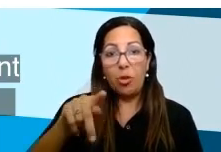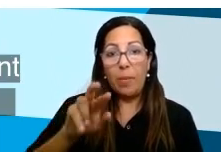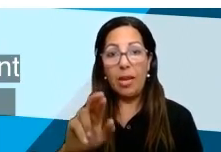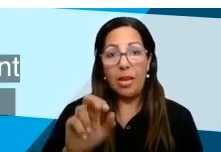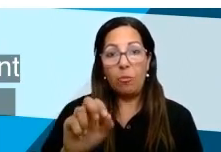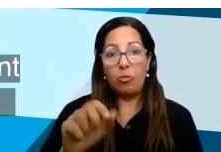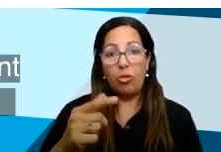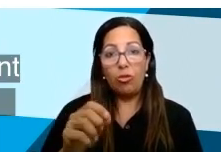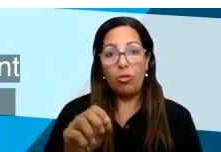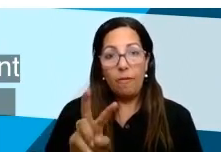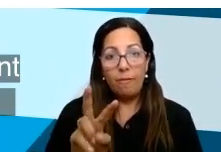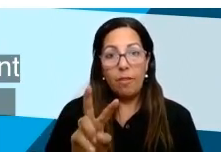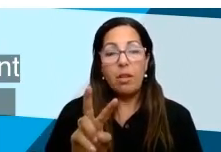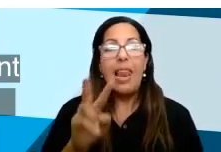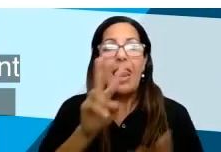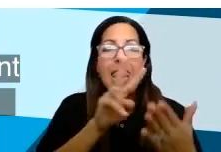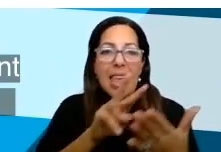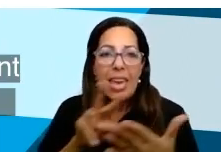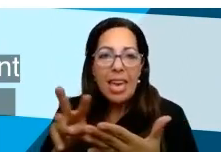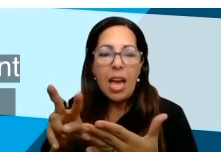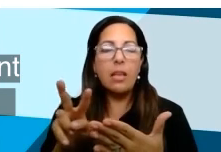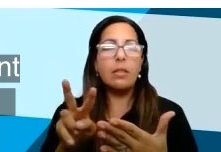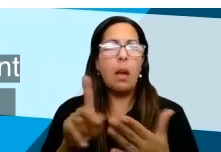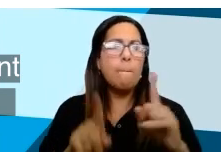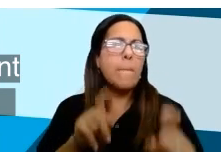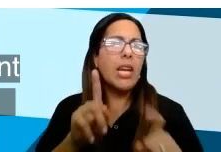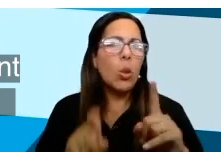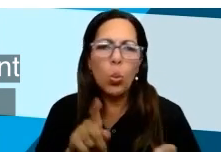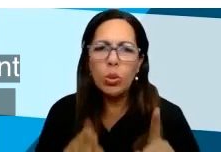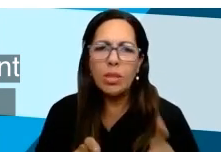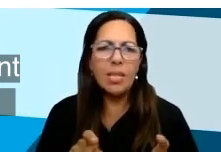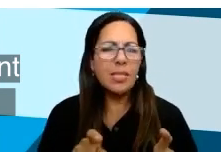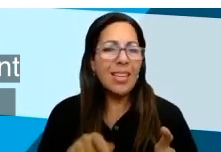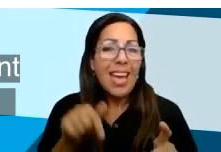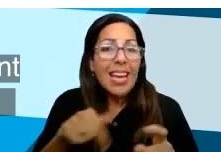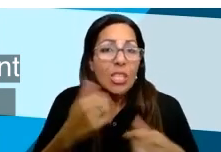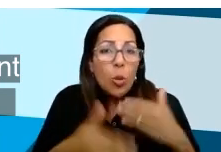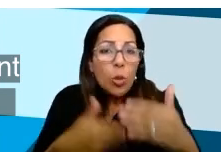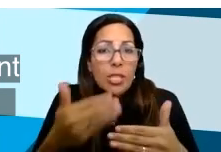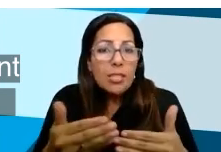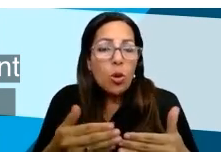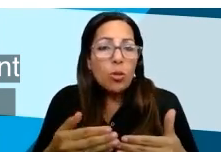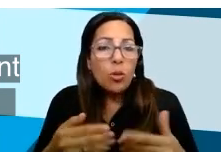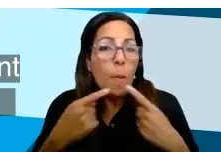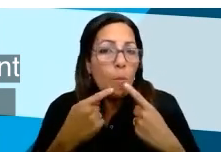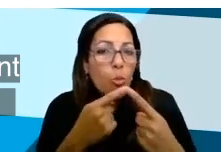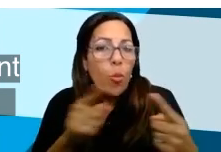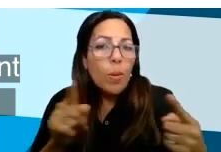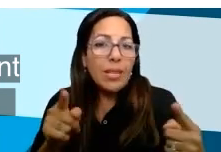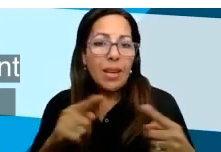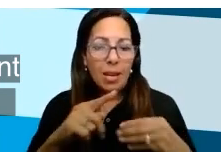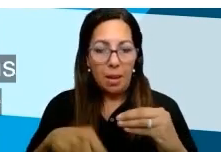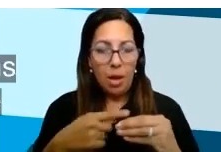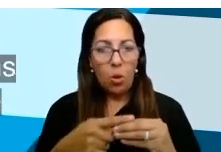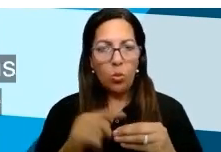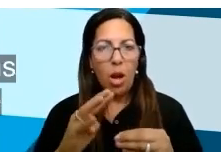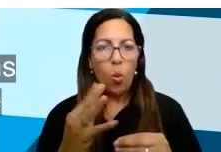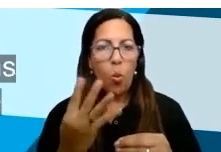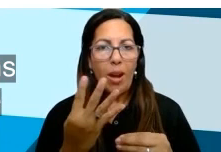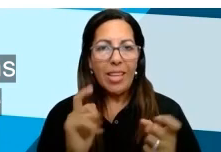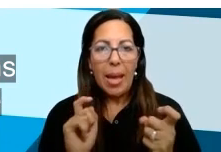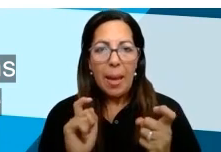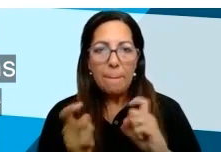Hagan preguntas, lean nuestros planes de acciones, estamos en un proceso de comentarios públicos con respecto a nuestra cuarta enmienda del plan de acción.